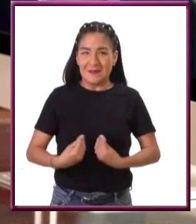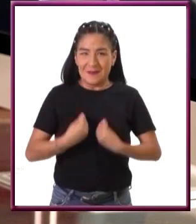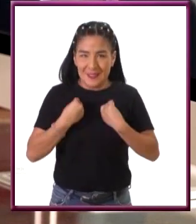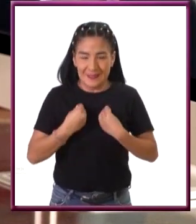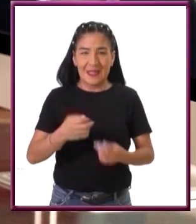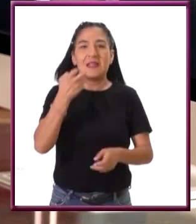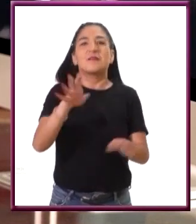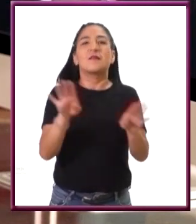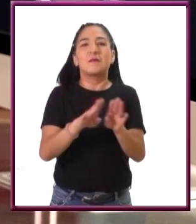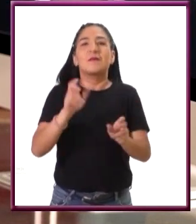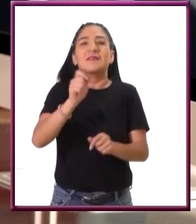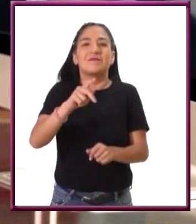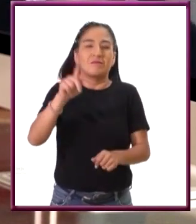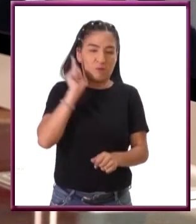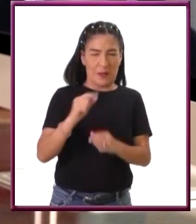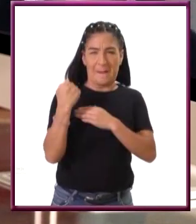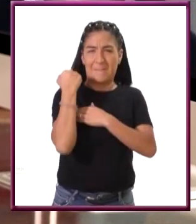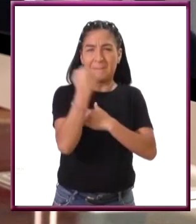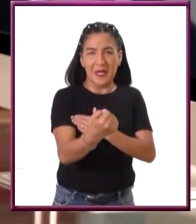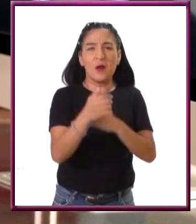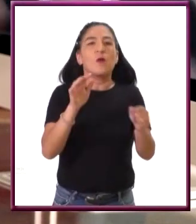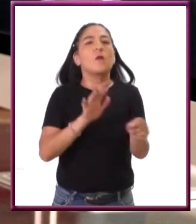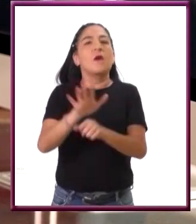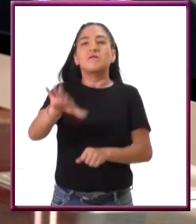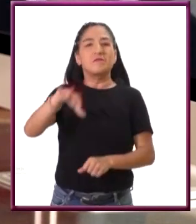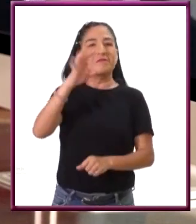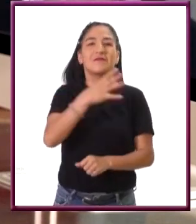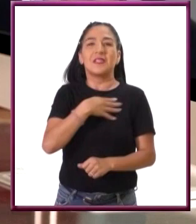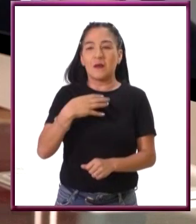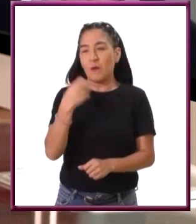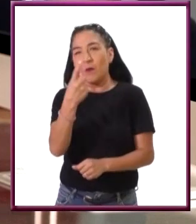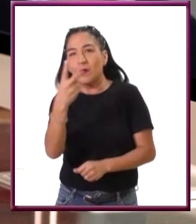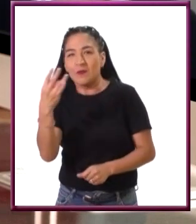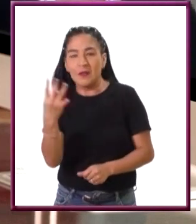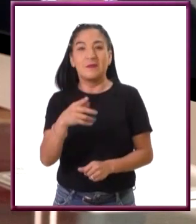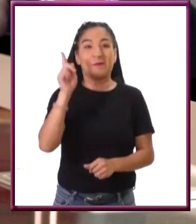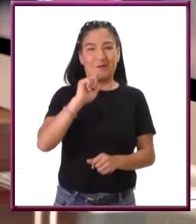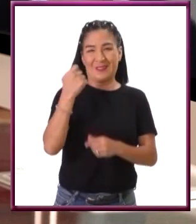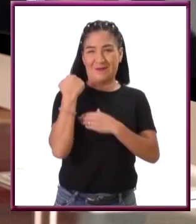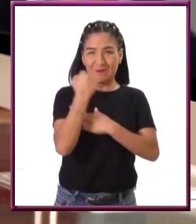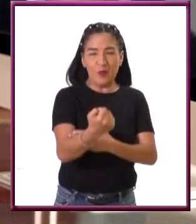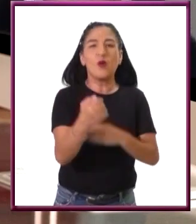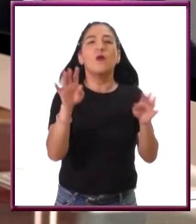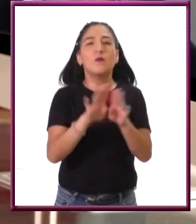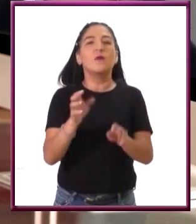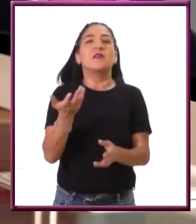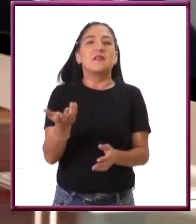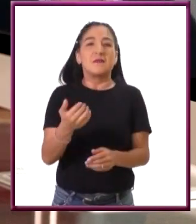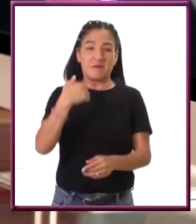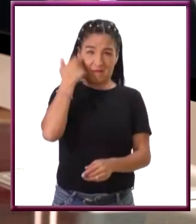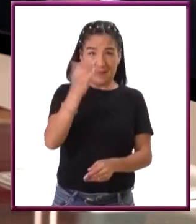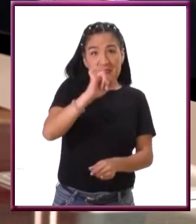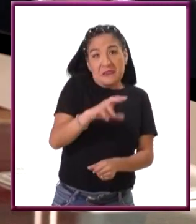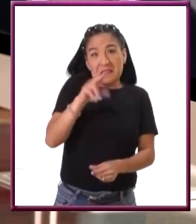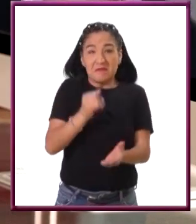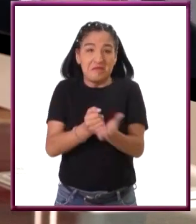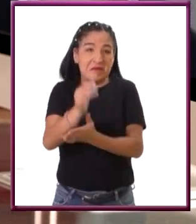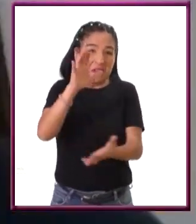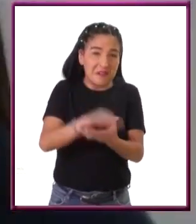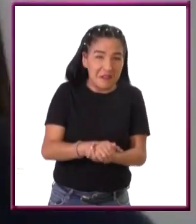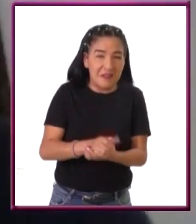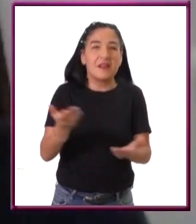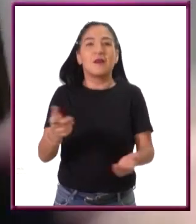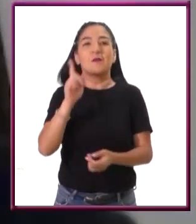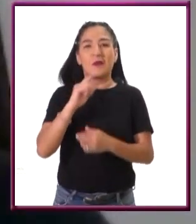vida. Una mujer empoderada puede decidir cuántos hijos quiere tener. Una mujer empoderada puede decidir si se quiere casar o